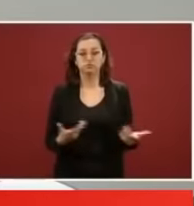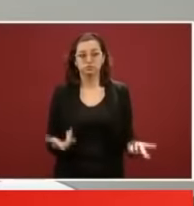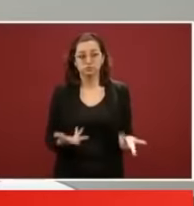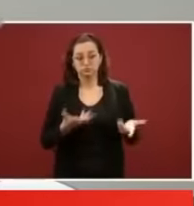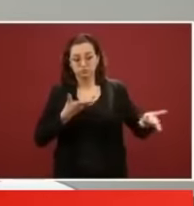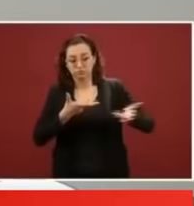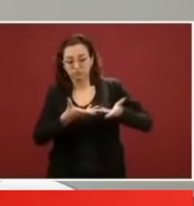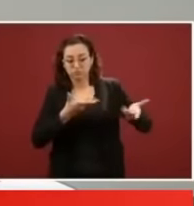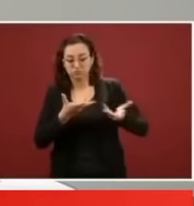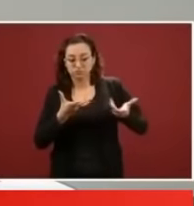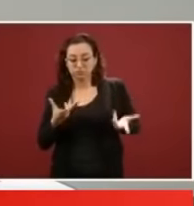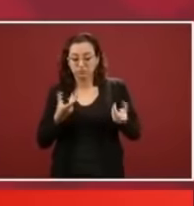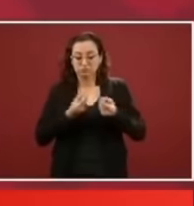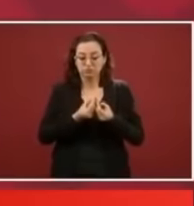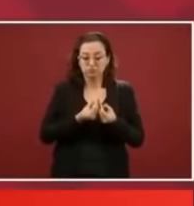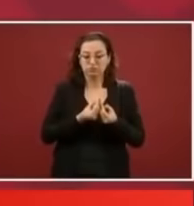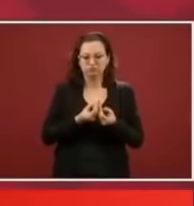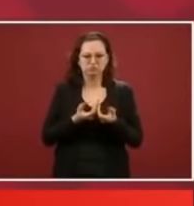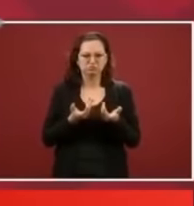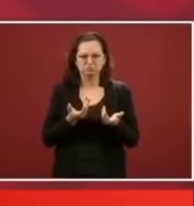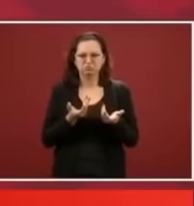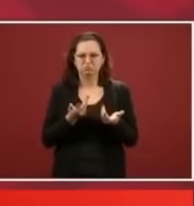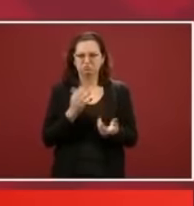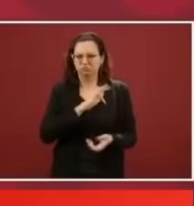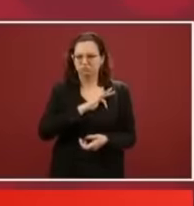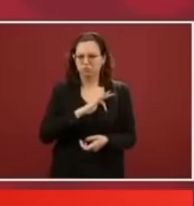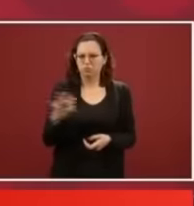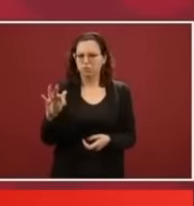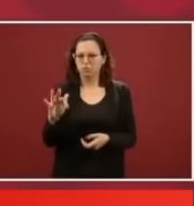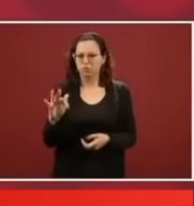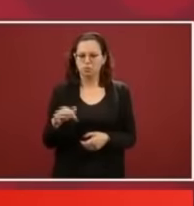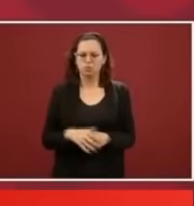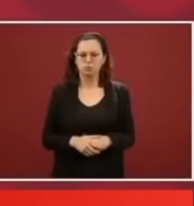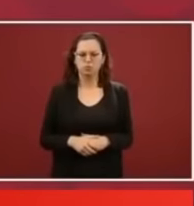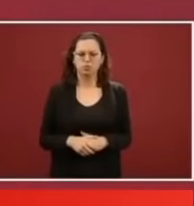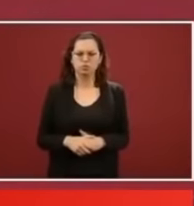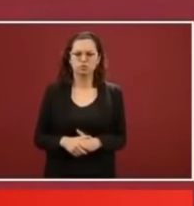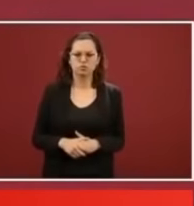conjuntamente, o mejor dicho, el que estamos trabajando. Esto me lo informó,